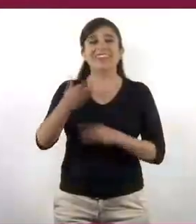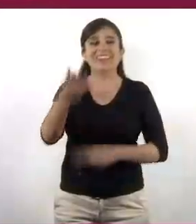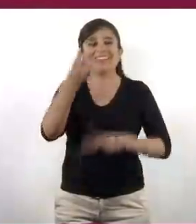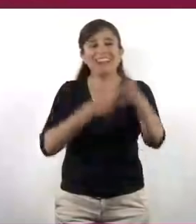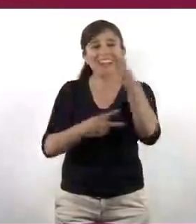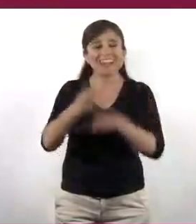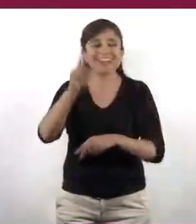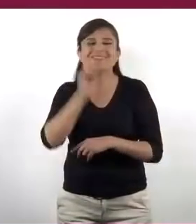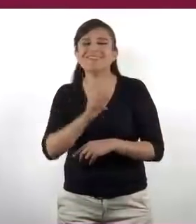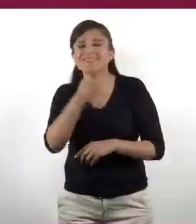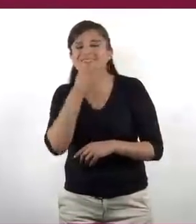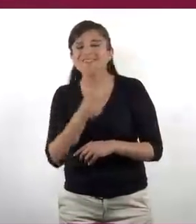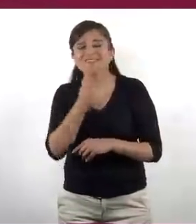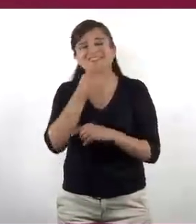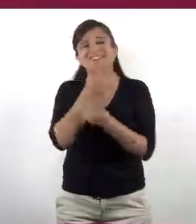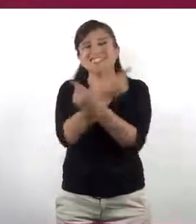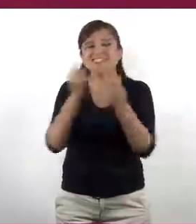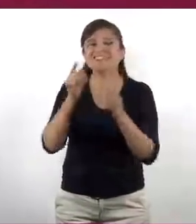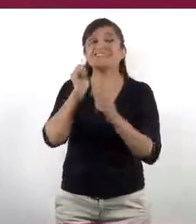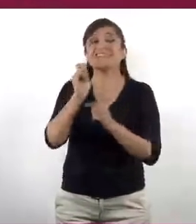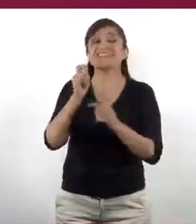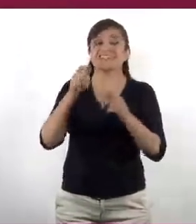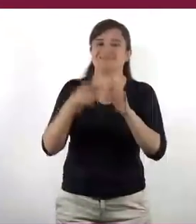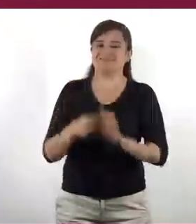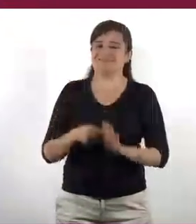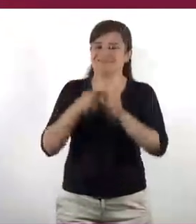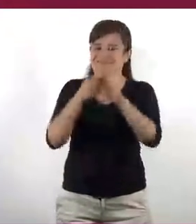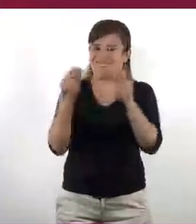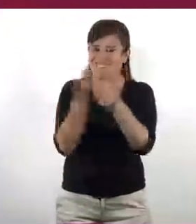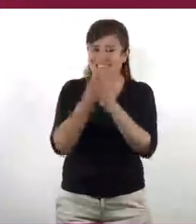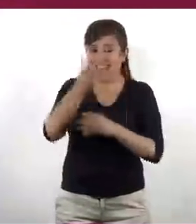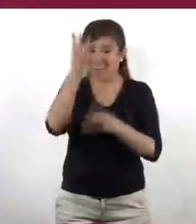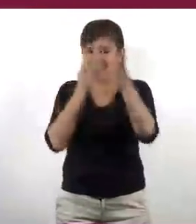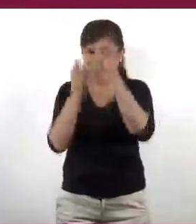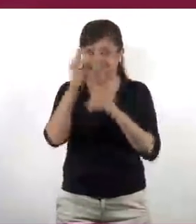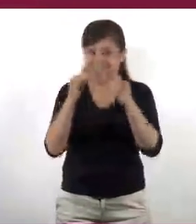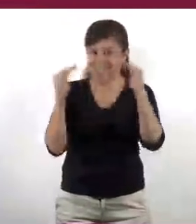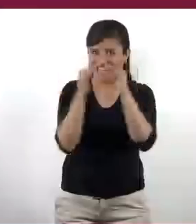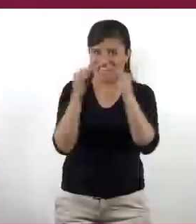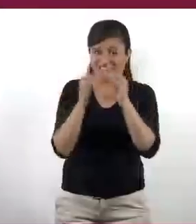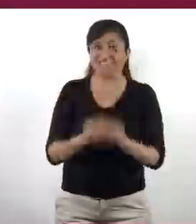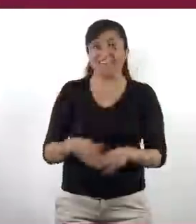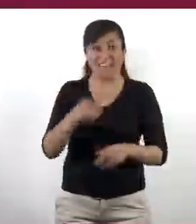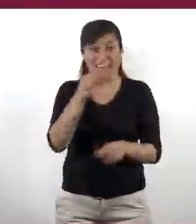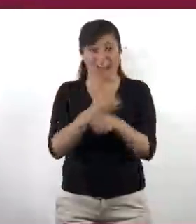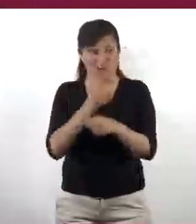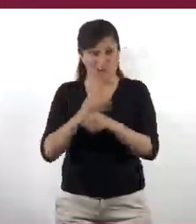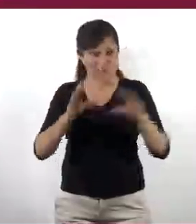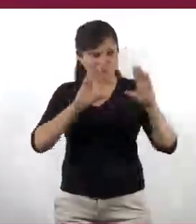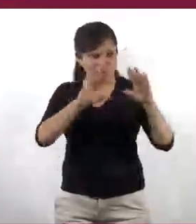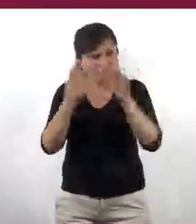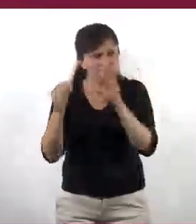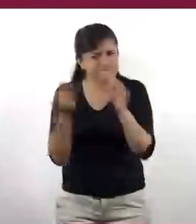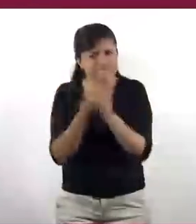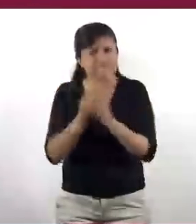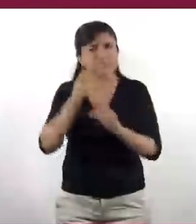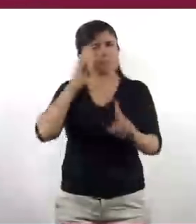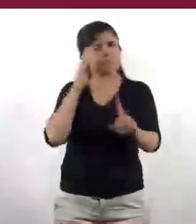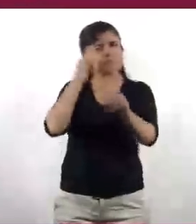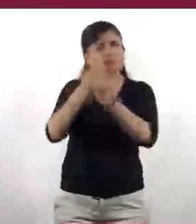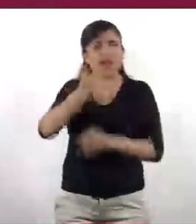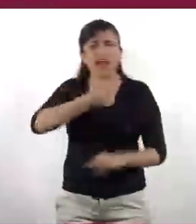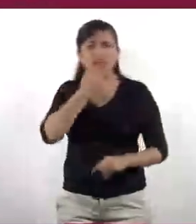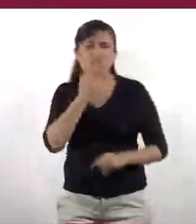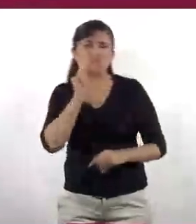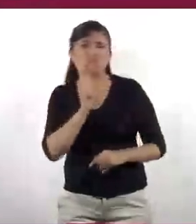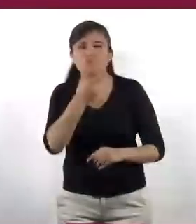Bienvenidas y bienvenidos a una emisión más de Aprende en Casa. Esta sesión está dedicada a las alumnas y